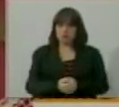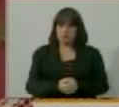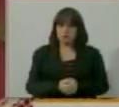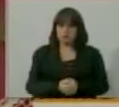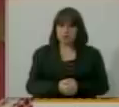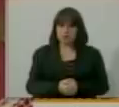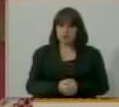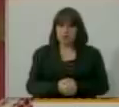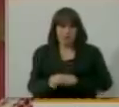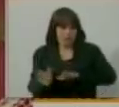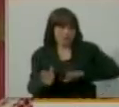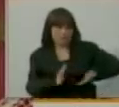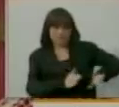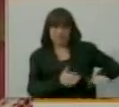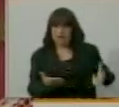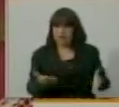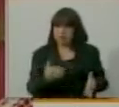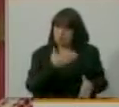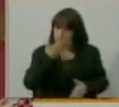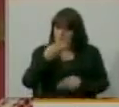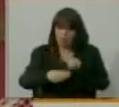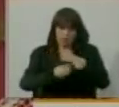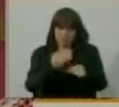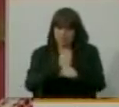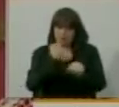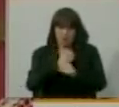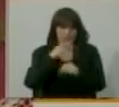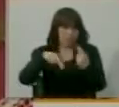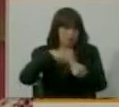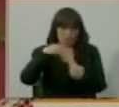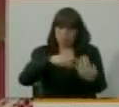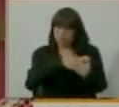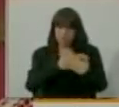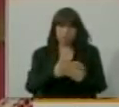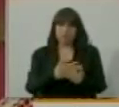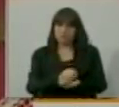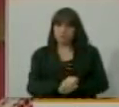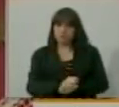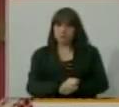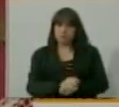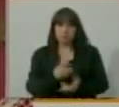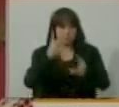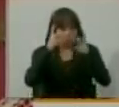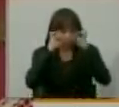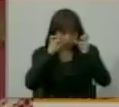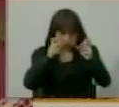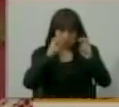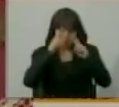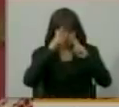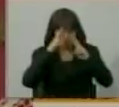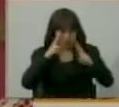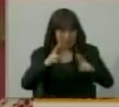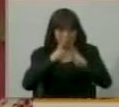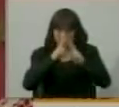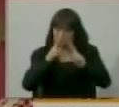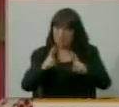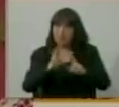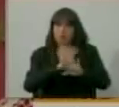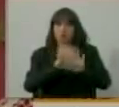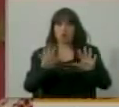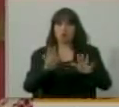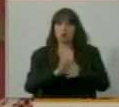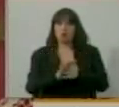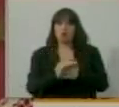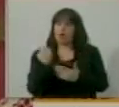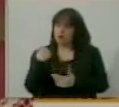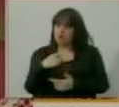No estorbando se puede ser revolucionario. Porque por ello escuché, con todo el respeto, miren, no, todo el respeto que uno les